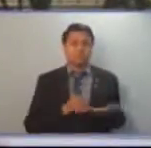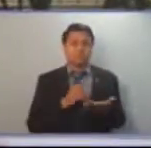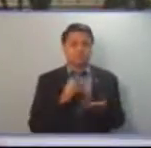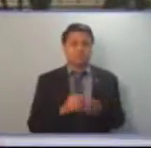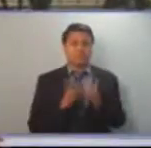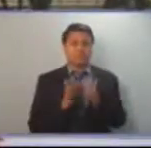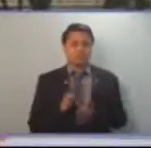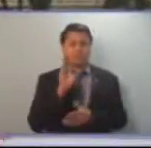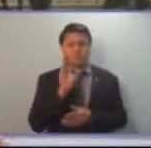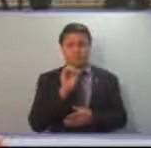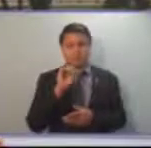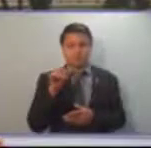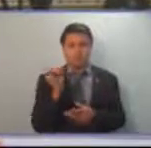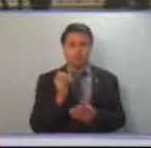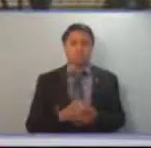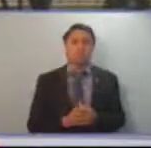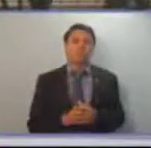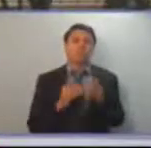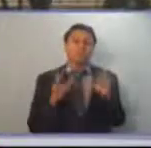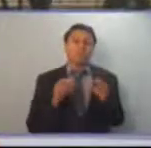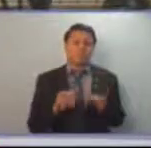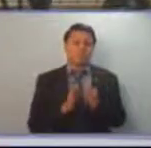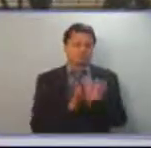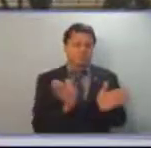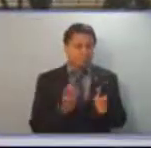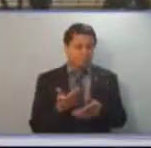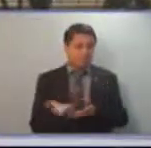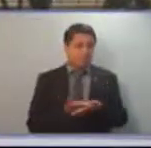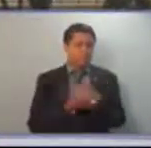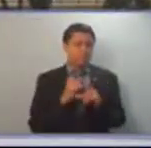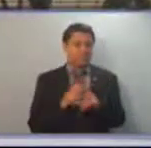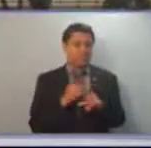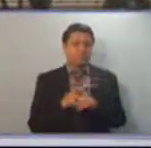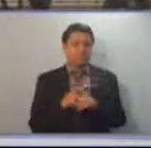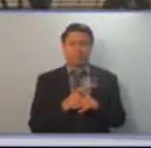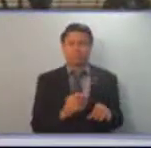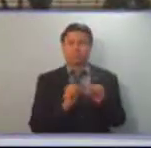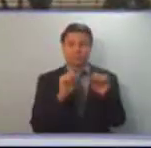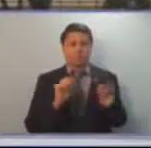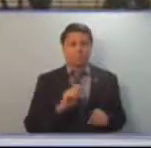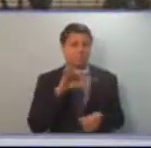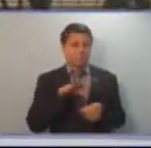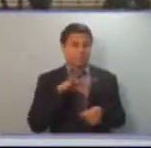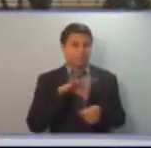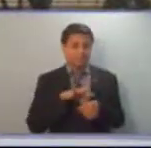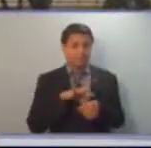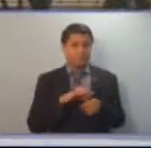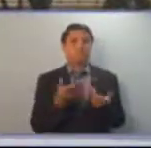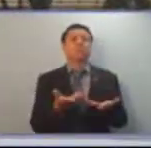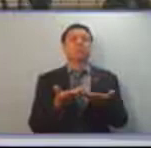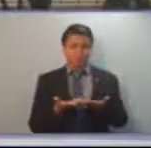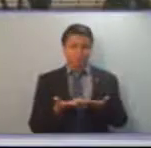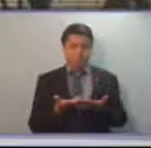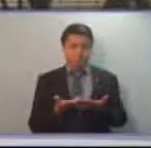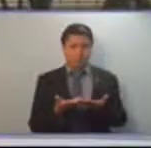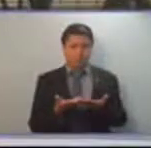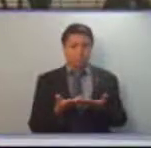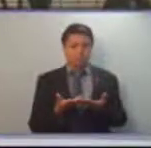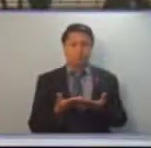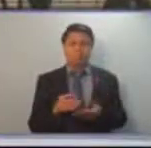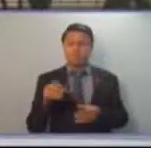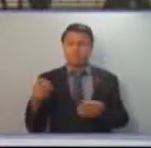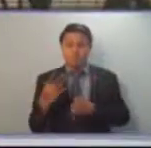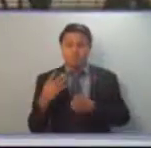de lo Constitucional. Pero en general el cambio que ha tenido el sistema electoral permite decirle a las generaciones